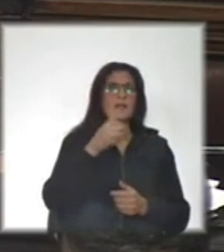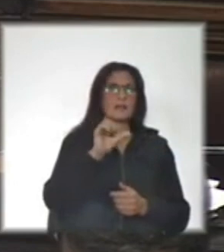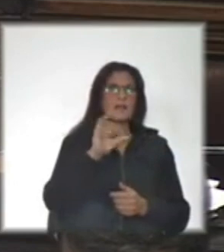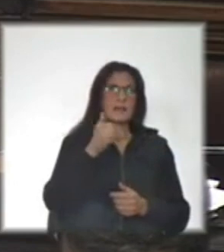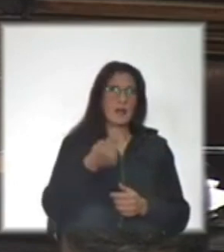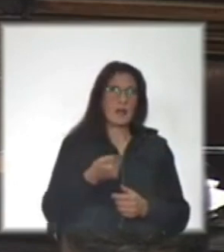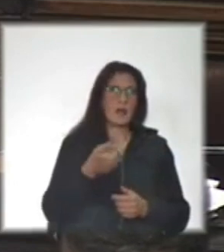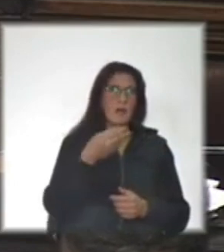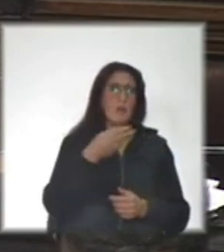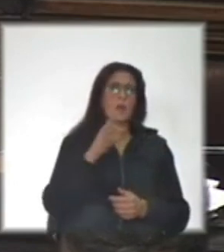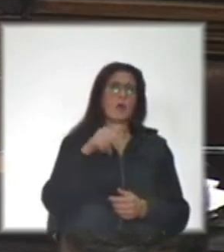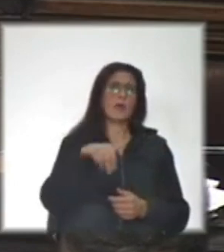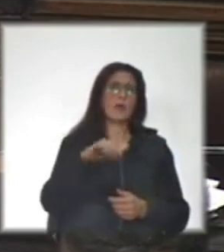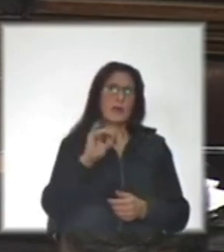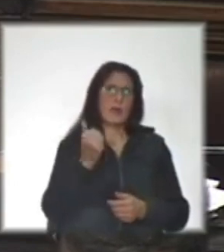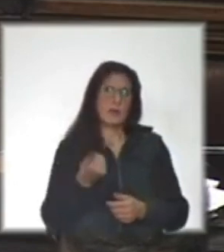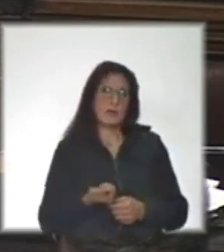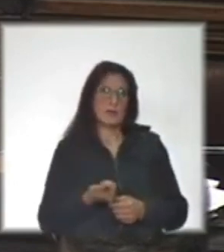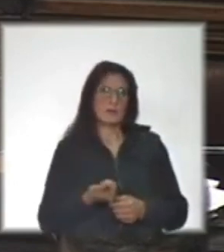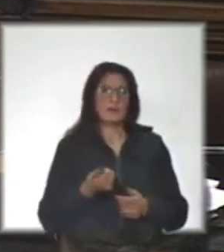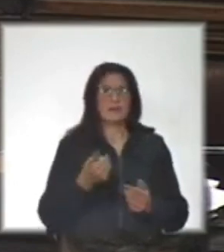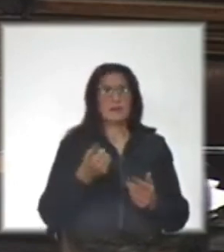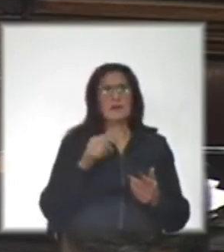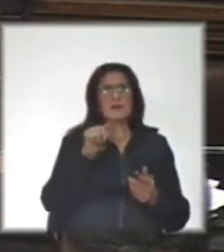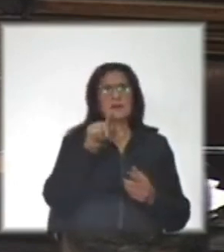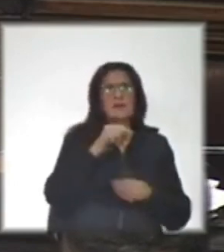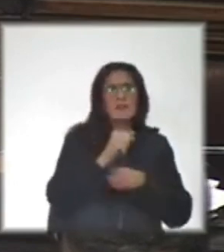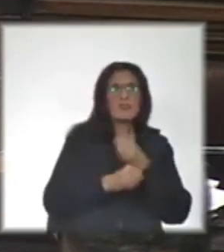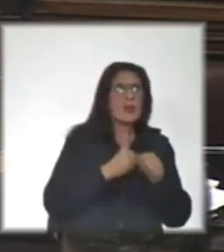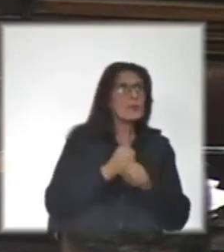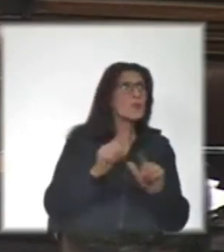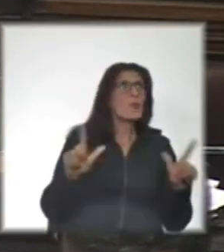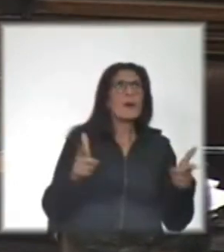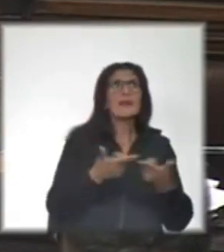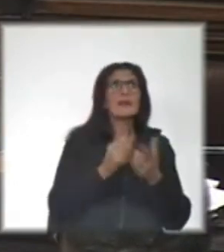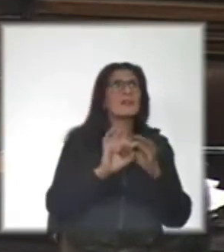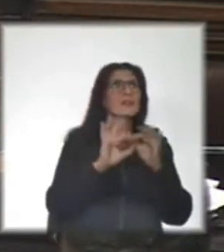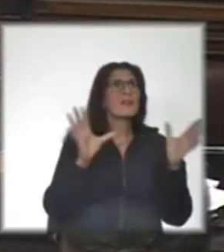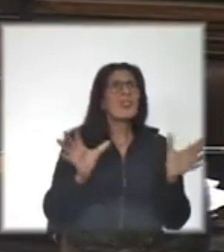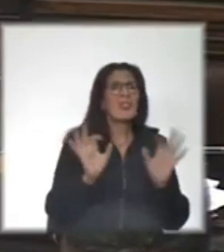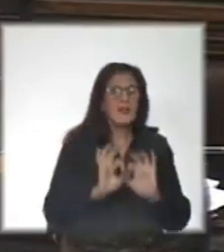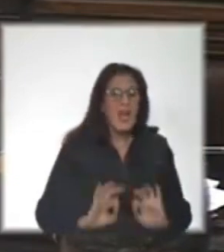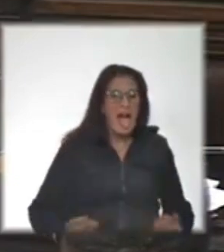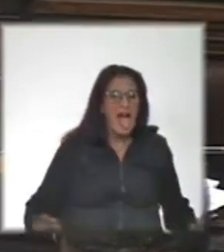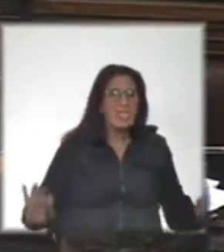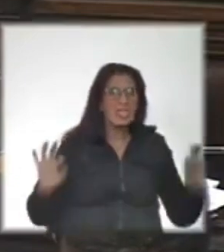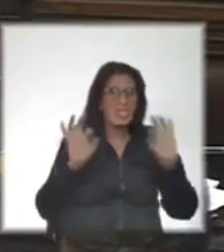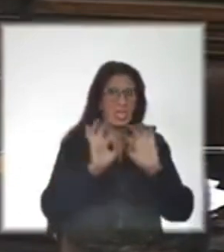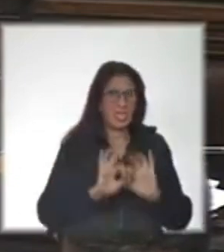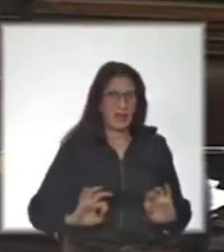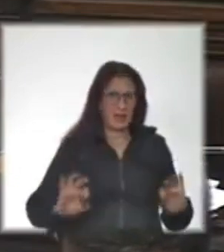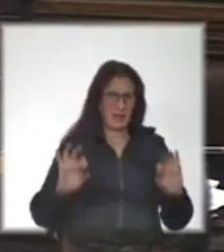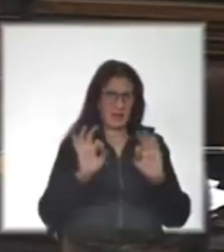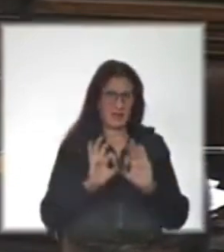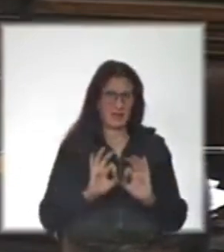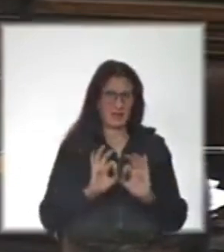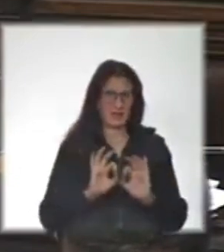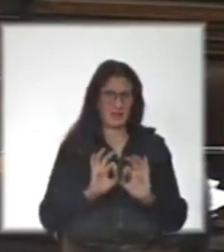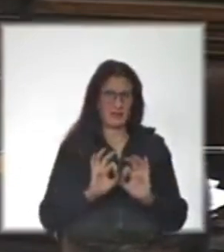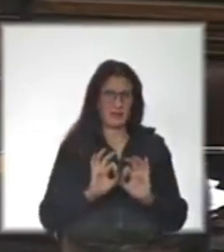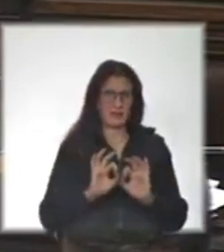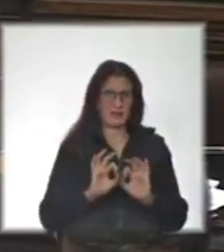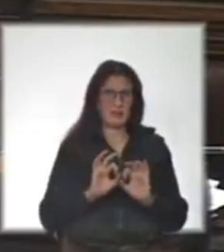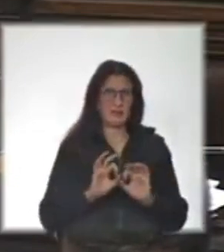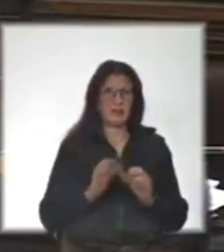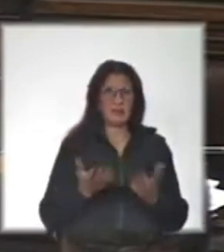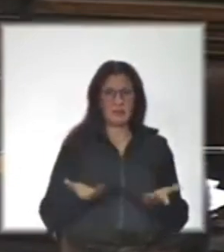Bosnia, Herzegovina. En aquellos años no había libertad de nada, ni siquiera ambulatoria. Entonces, que